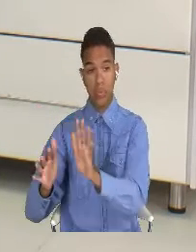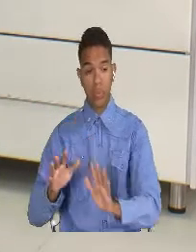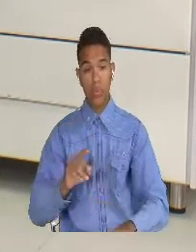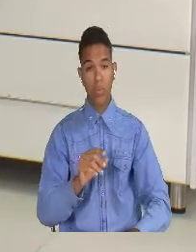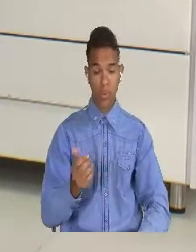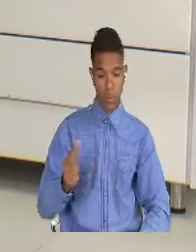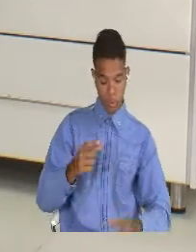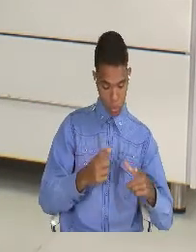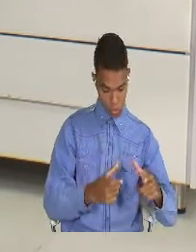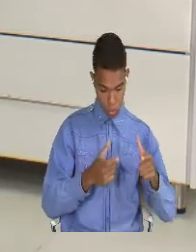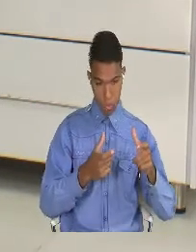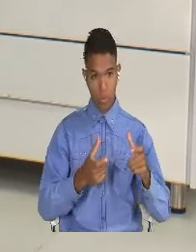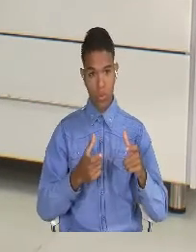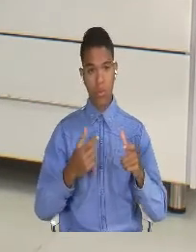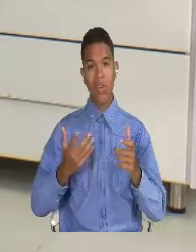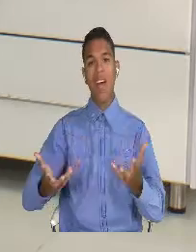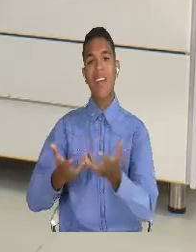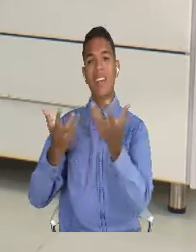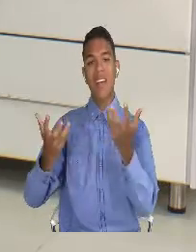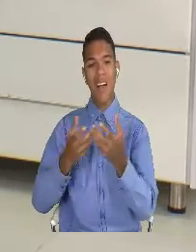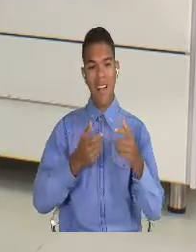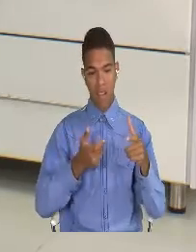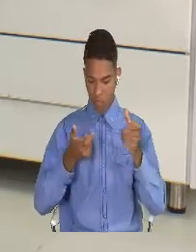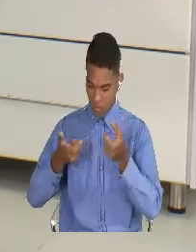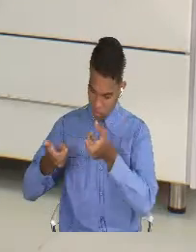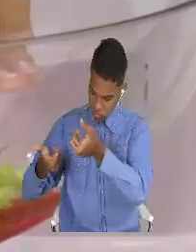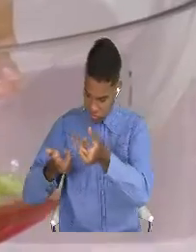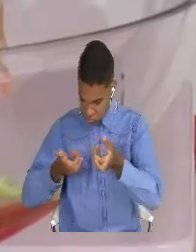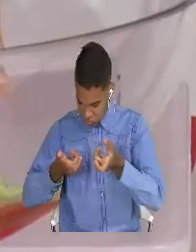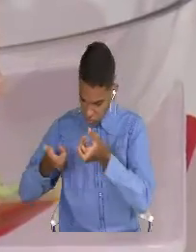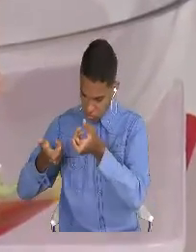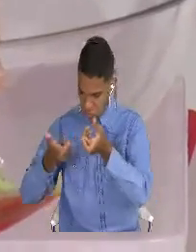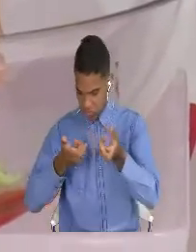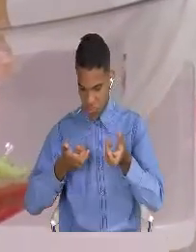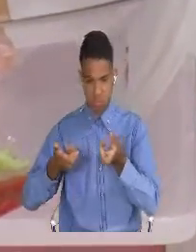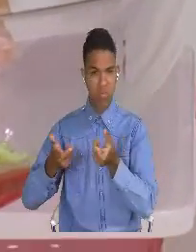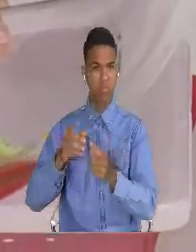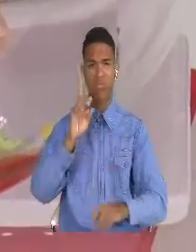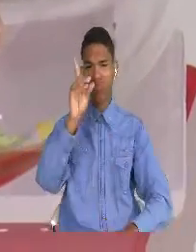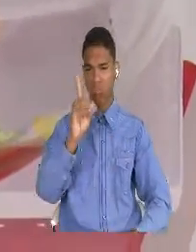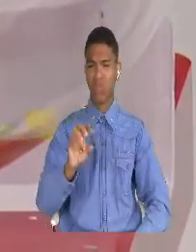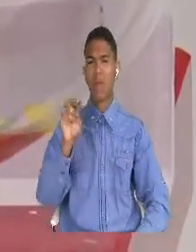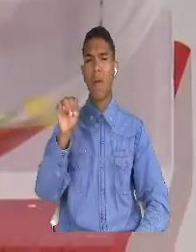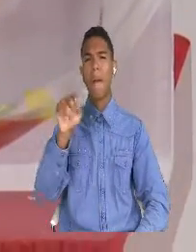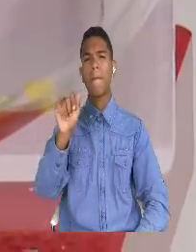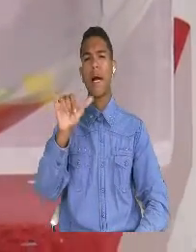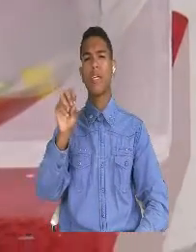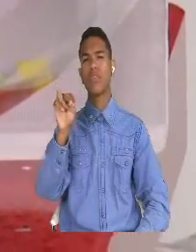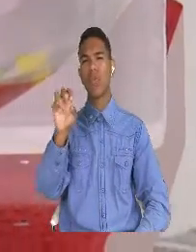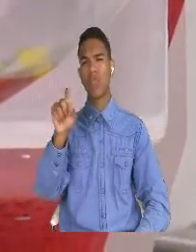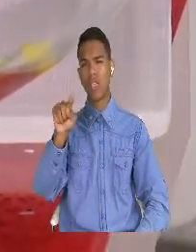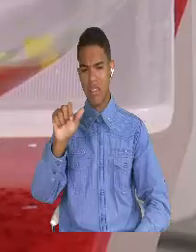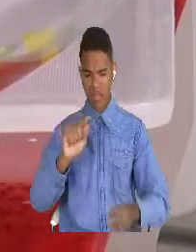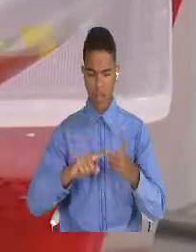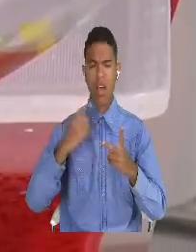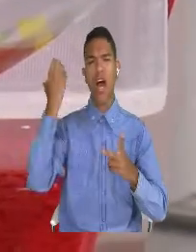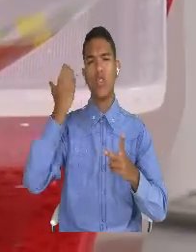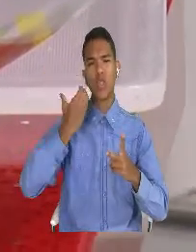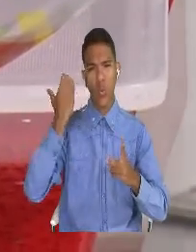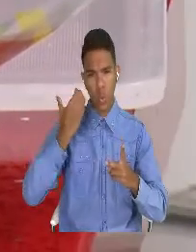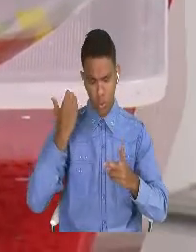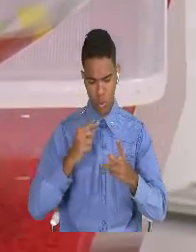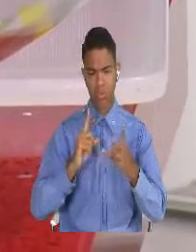le voy a agregar a nuestra ensalada. Esa vinagreta, en casa pueden utilizar lo que tengan, mayonesa, yogur. Si ustedes hacen una vinagreta en